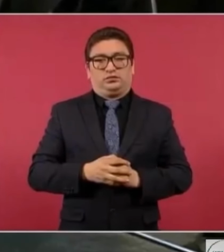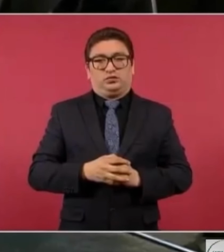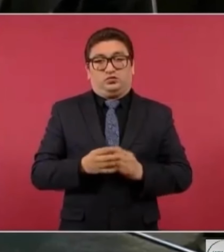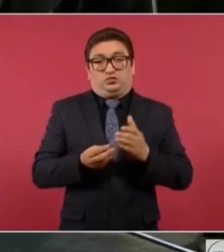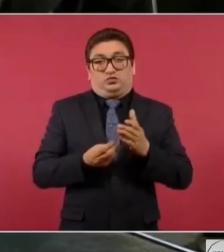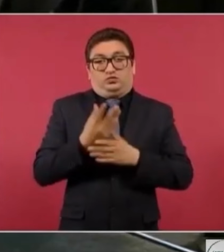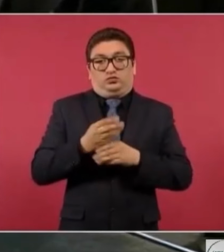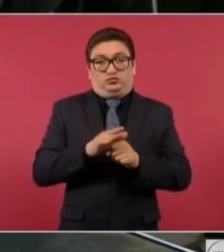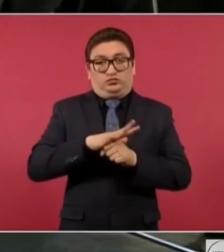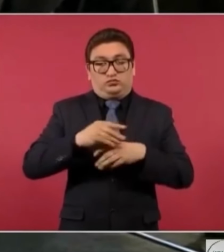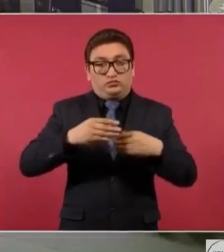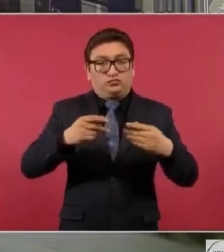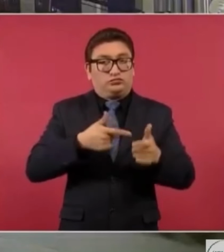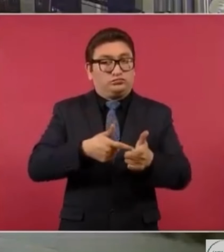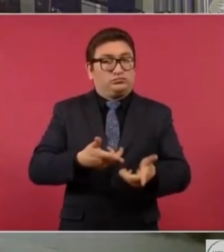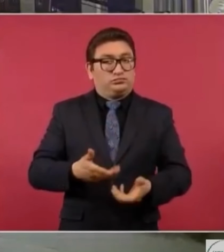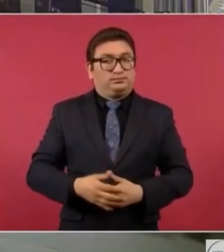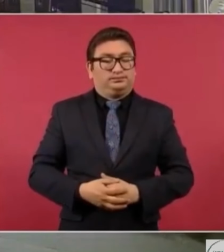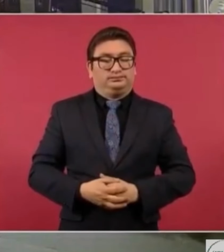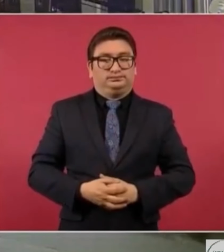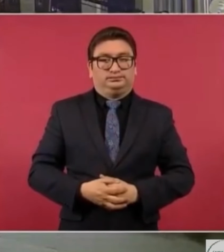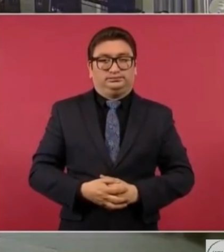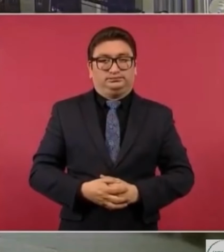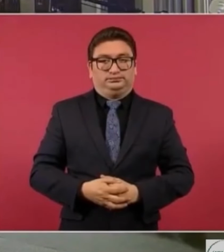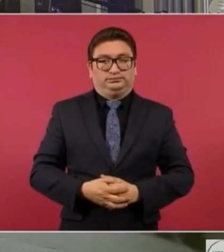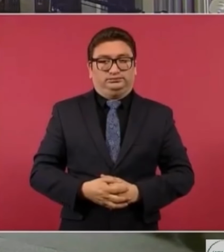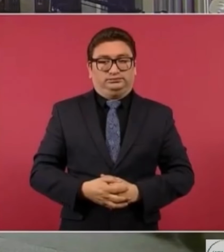enfermedad estacional?